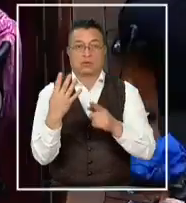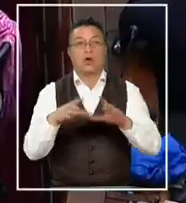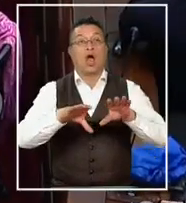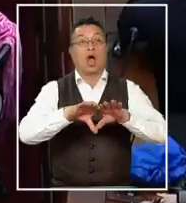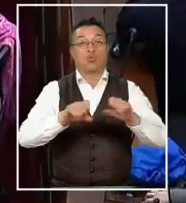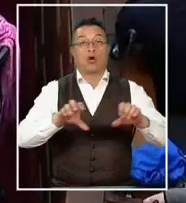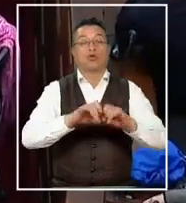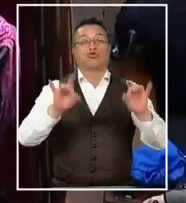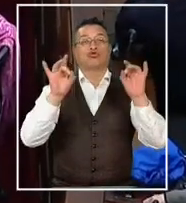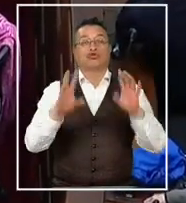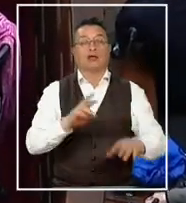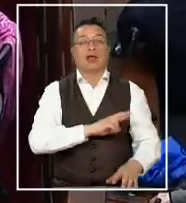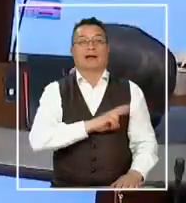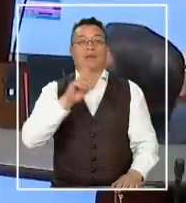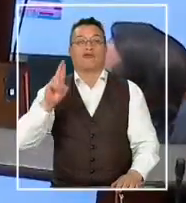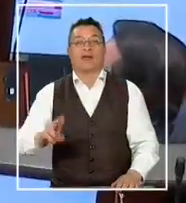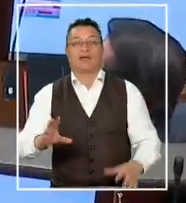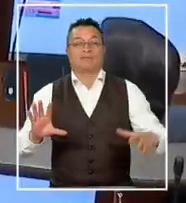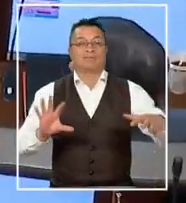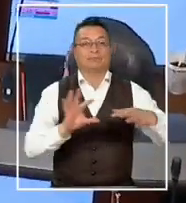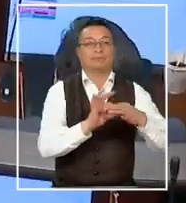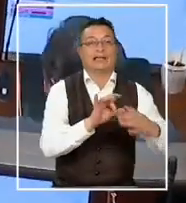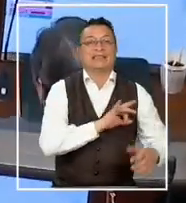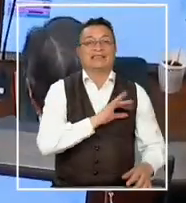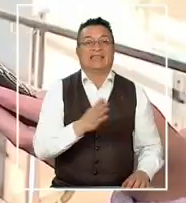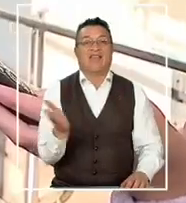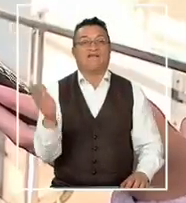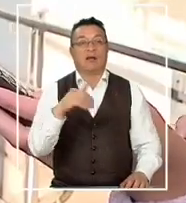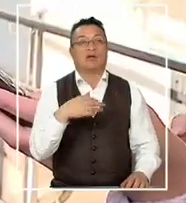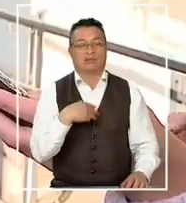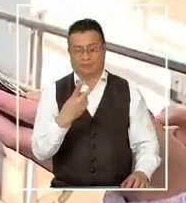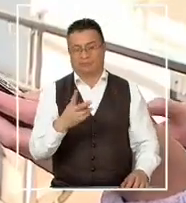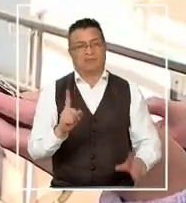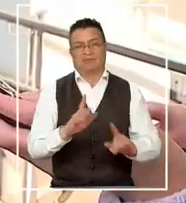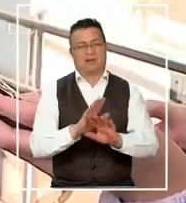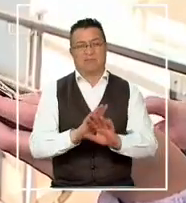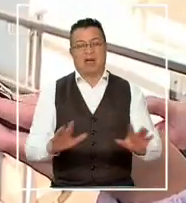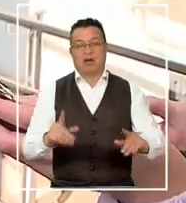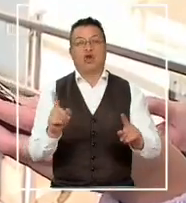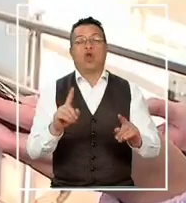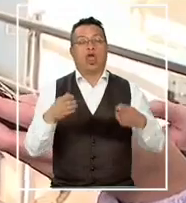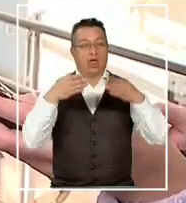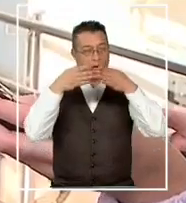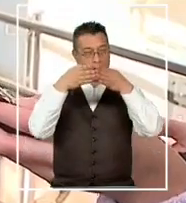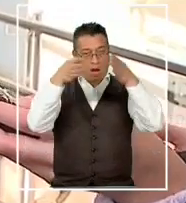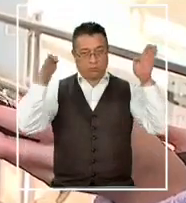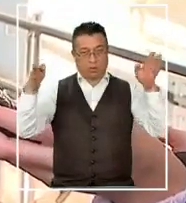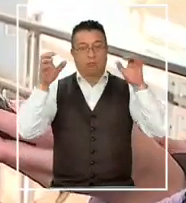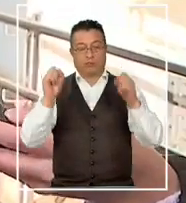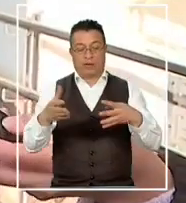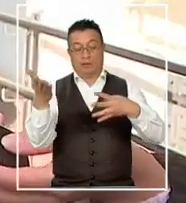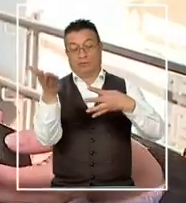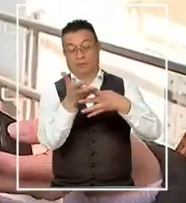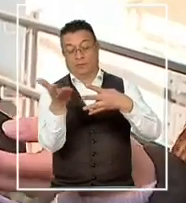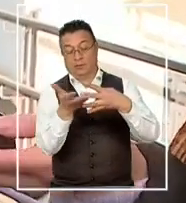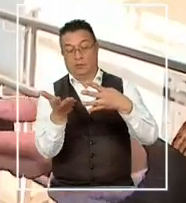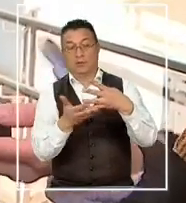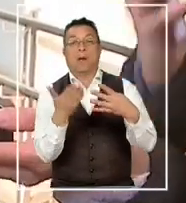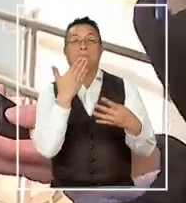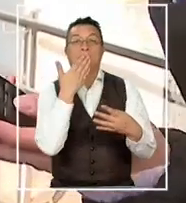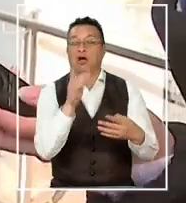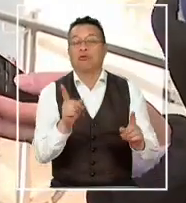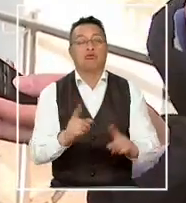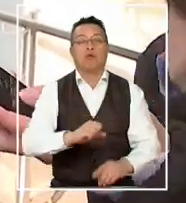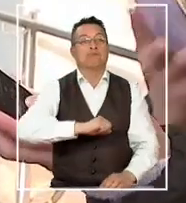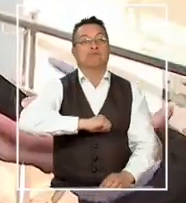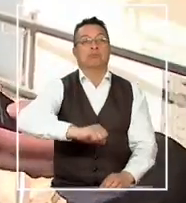acuerdo que selló Republicanos y Chile Vamos. Deja mucho que desear la nueva apertura hacia poder distribuirla de mejor también forma